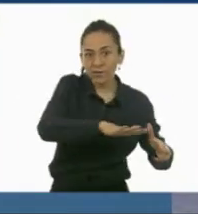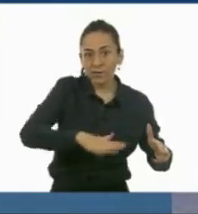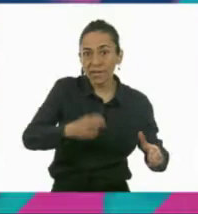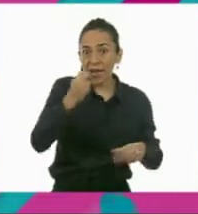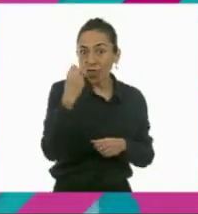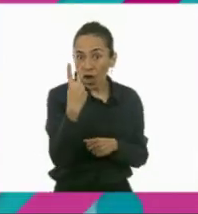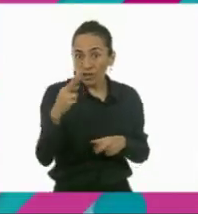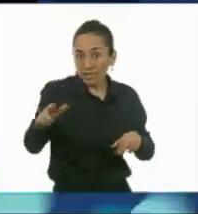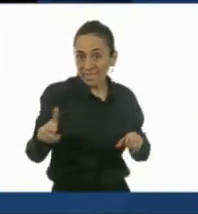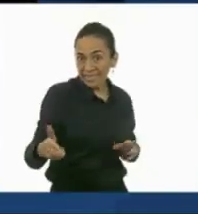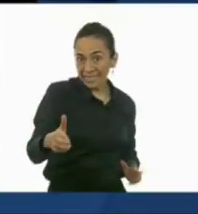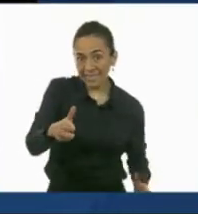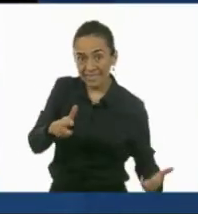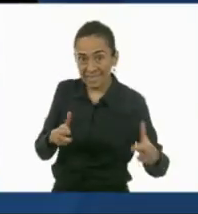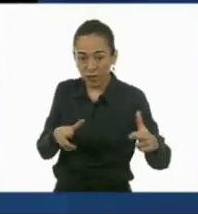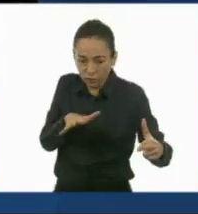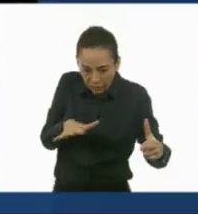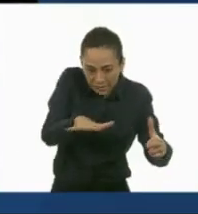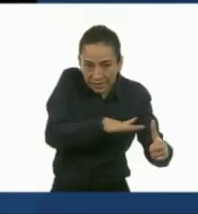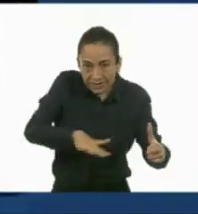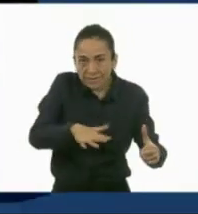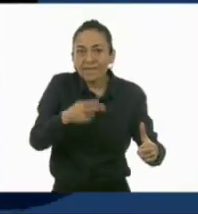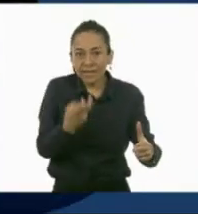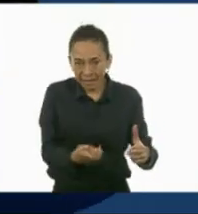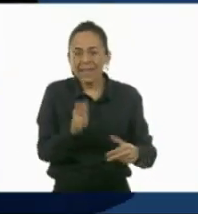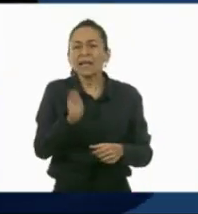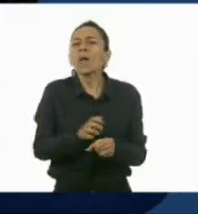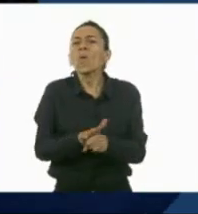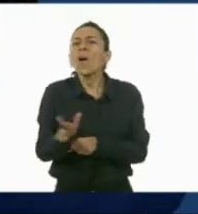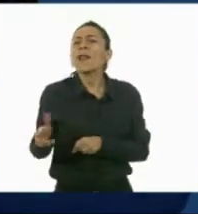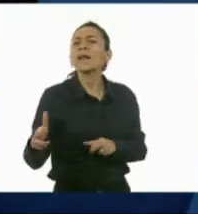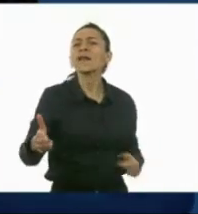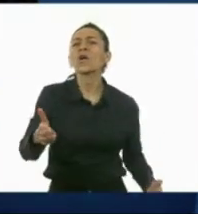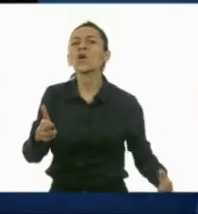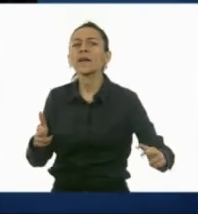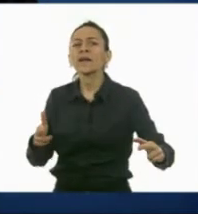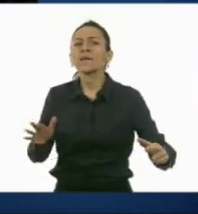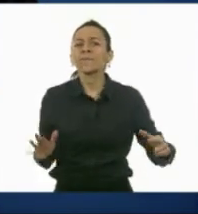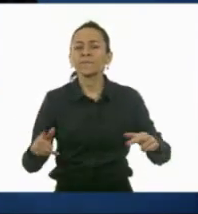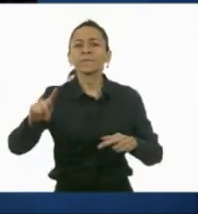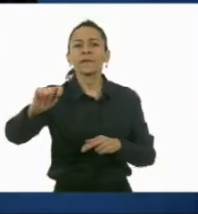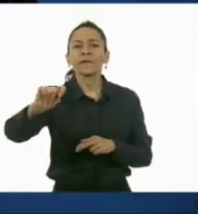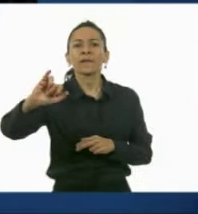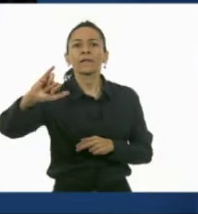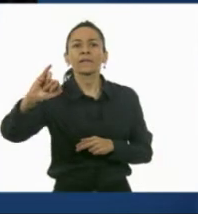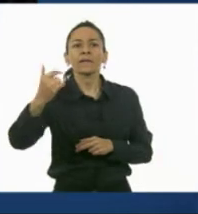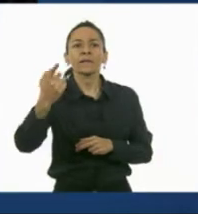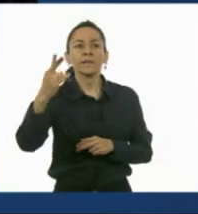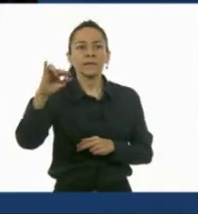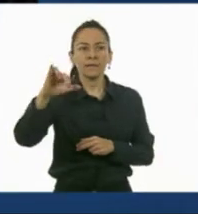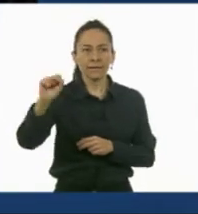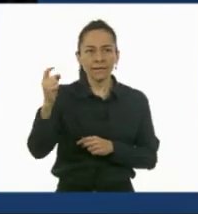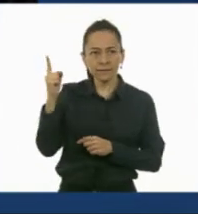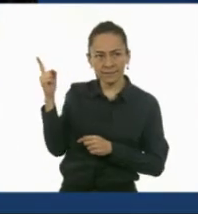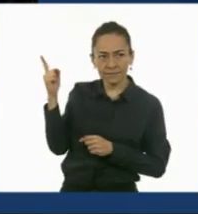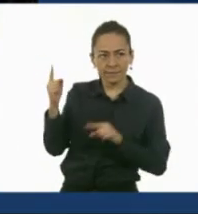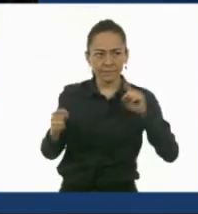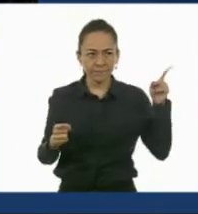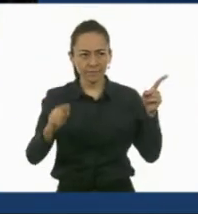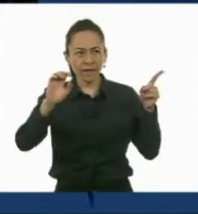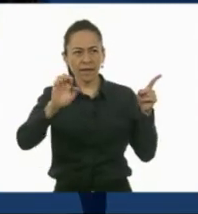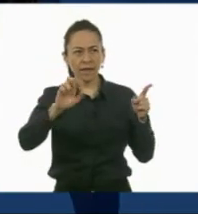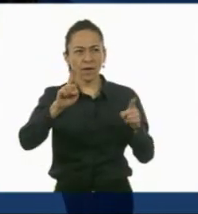Mesopotamia está entre dos ríos, el Tigris y el Éufrates. Aquí los pueden ver, están